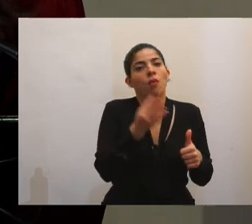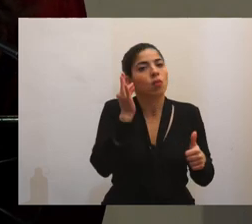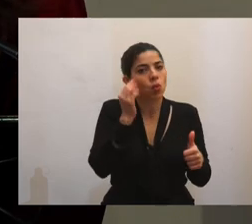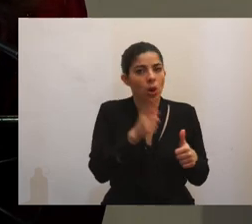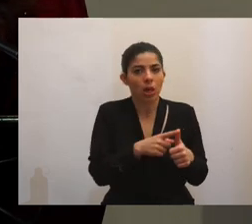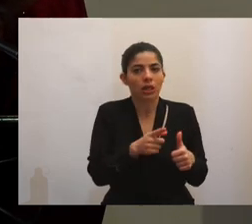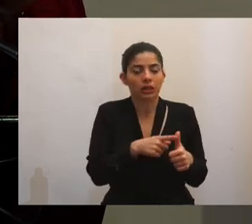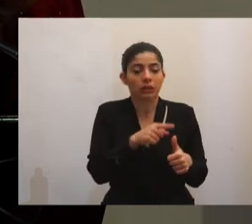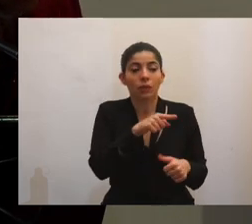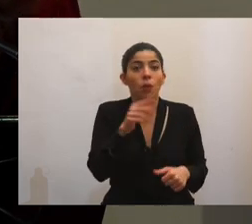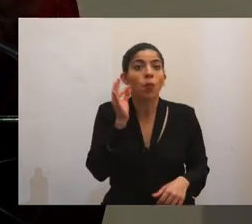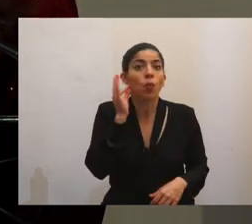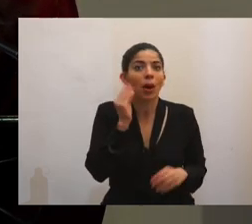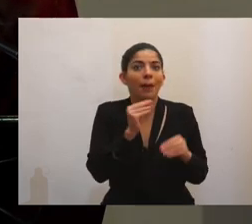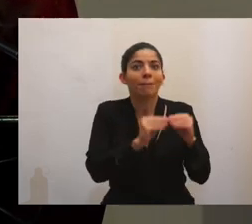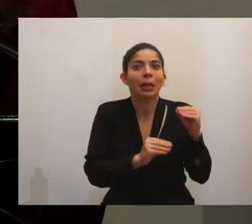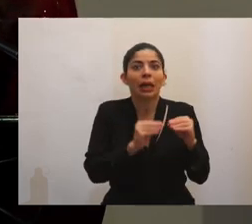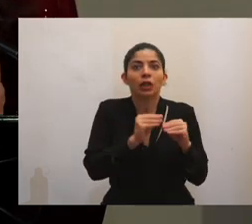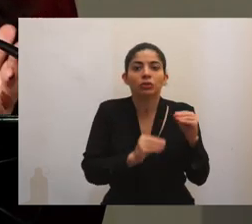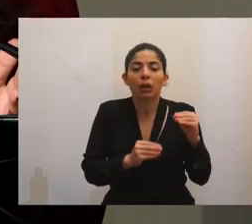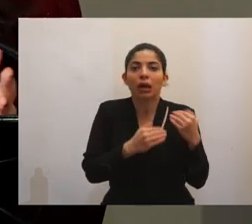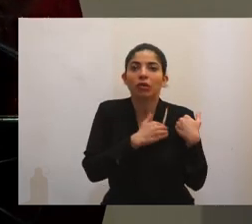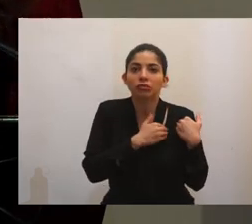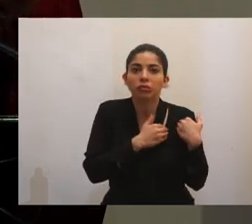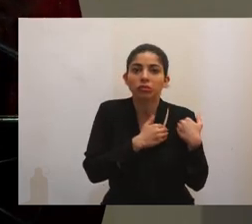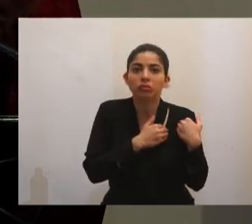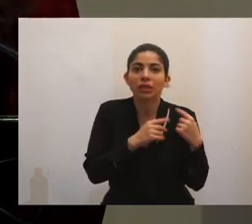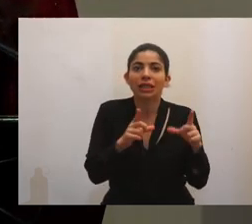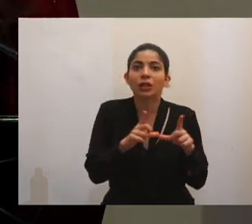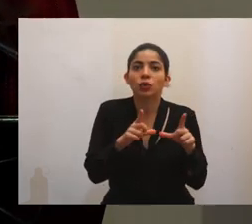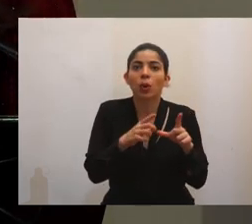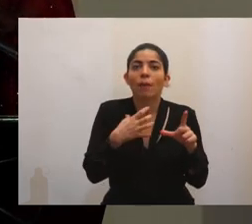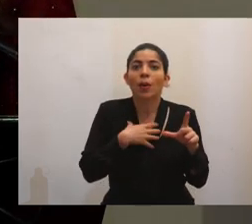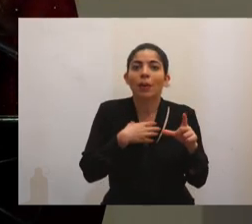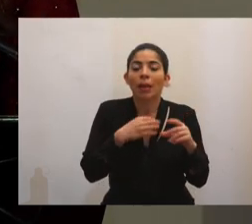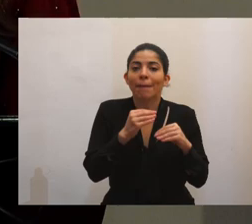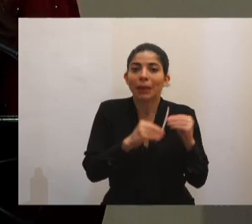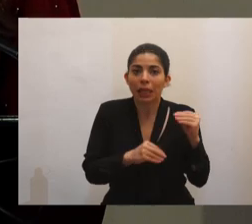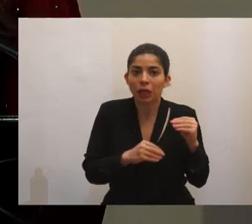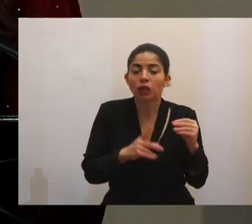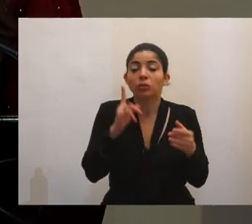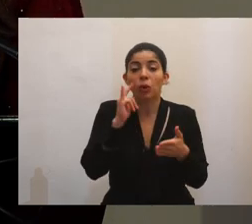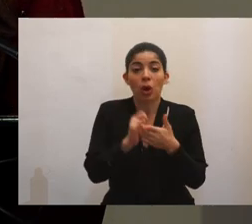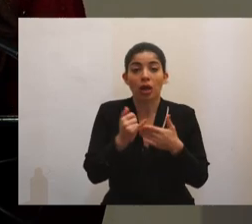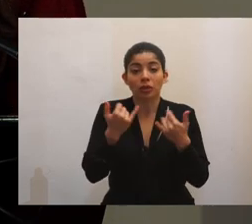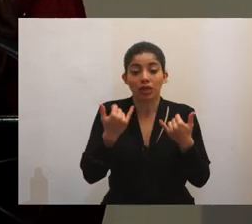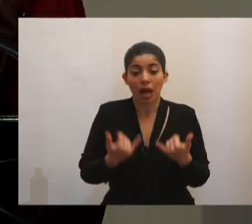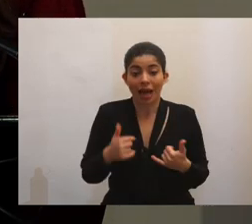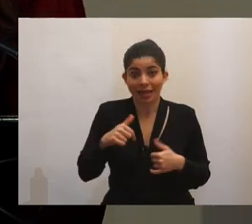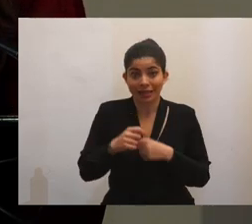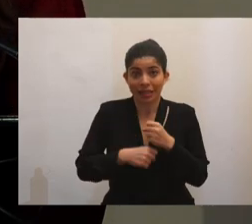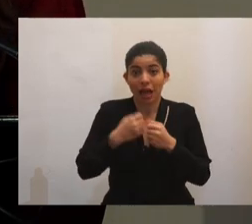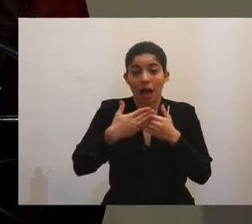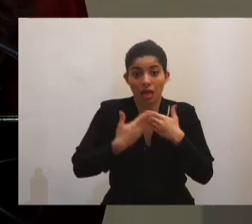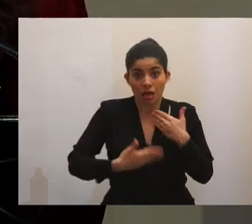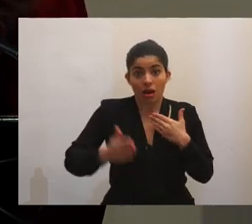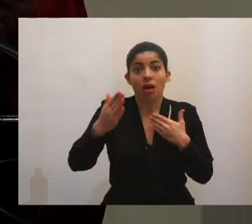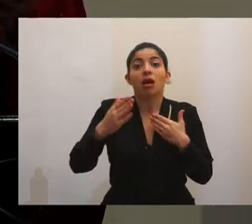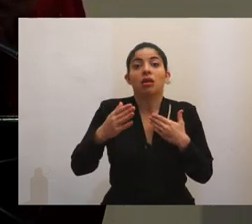siendo estas las que menos tienen en sus manos títulos de propiedad. Por eso, a partir de este año,